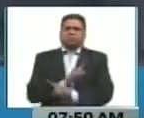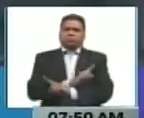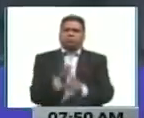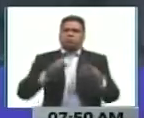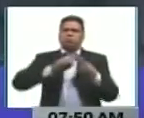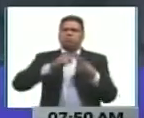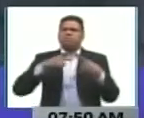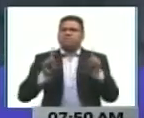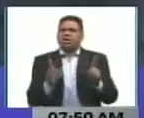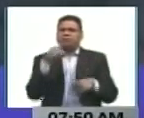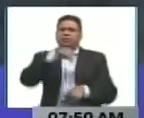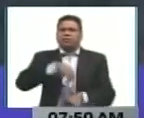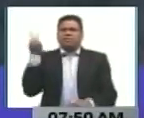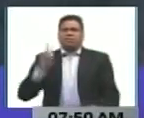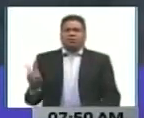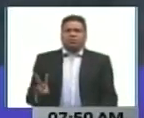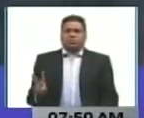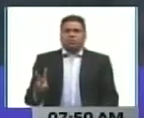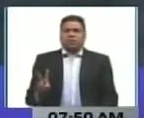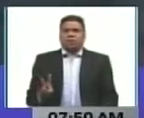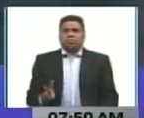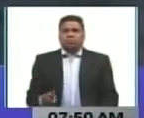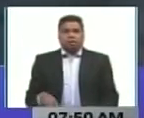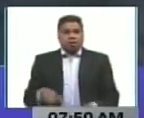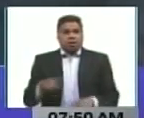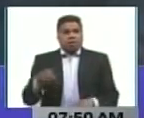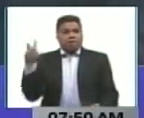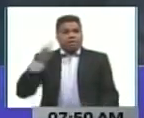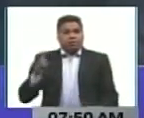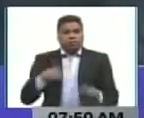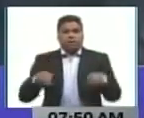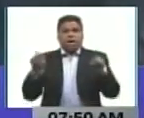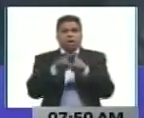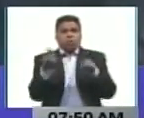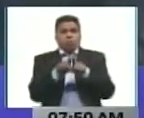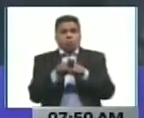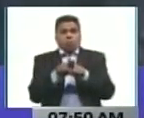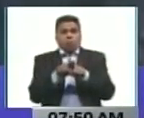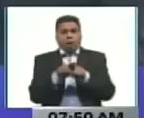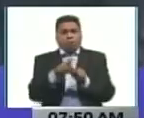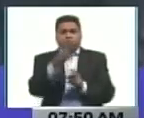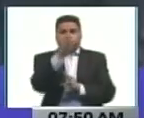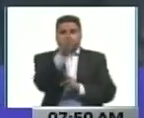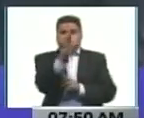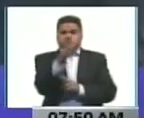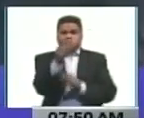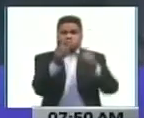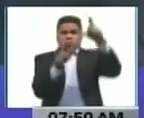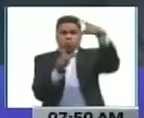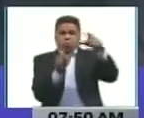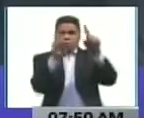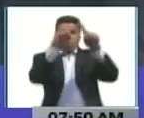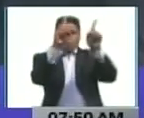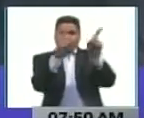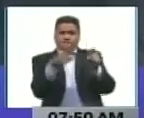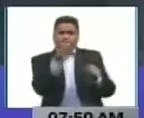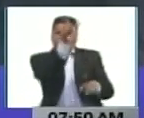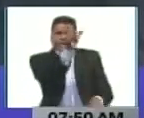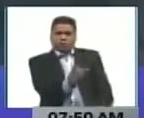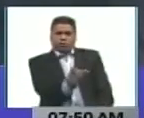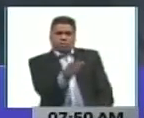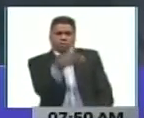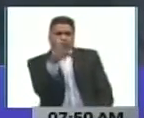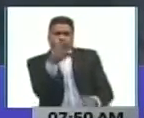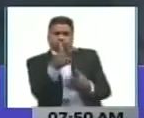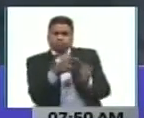tanto tiempo. Pero Venezuela es un blanco, así como se ataca un cuerpo y ellos están poniendo la mira en el corazón, ¿no? Y